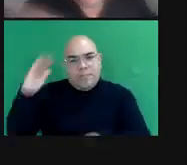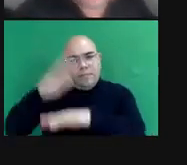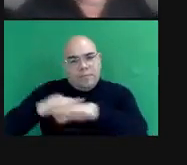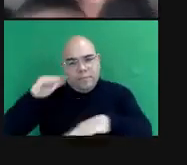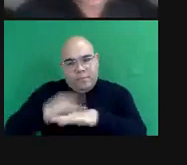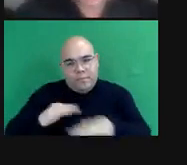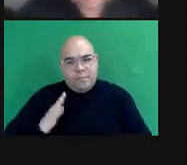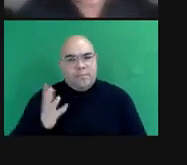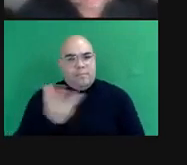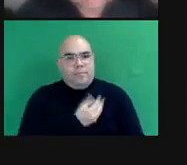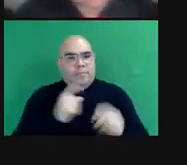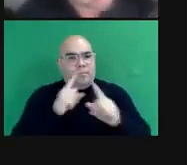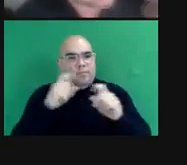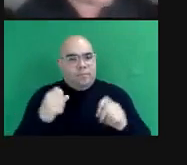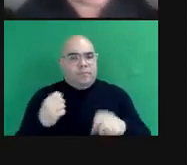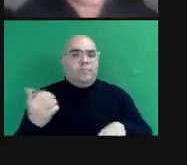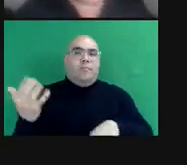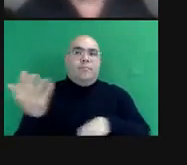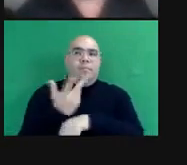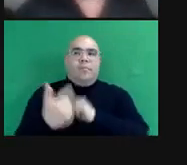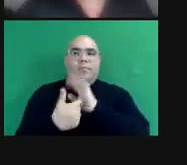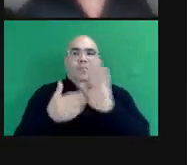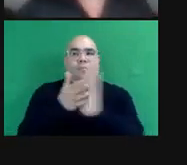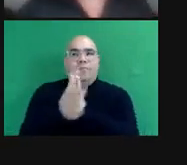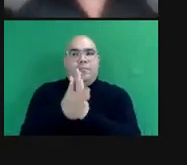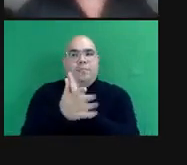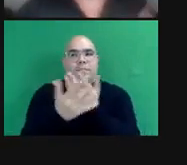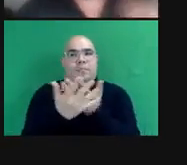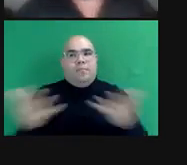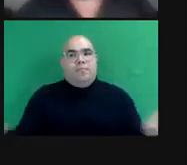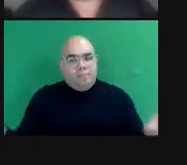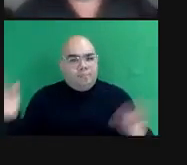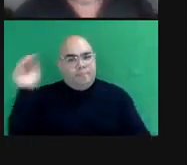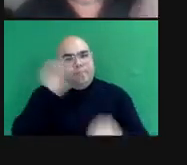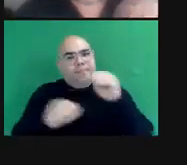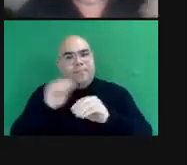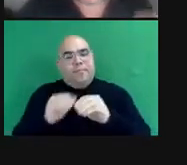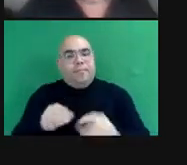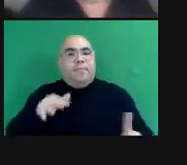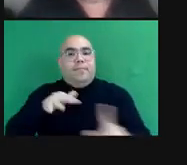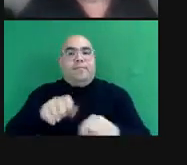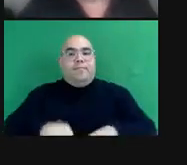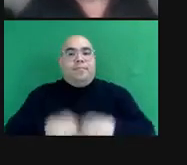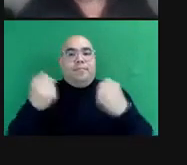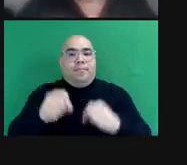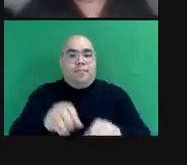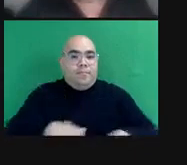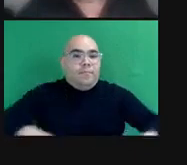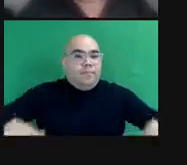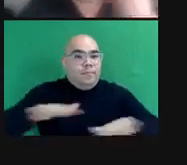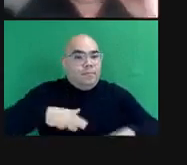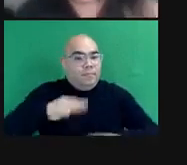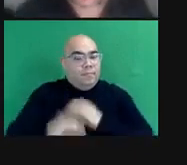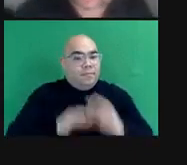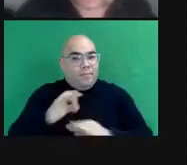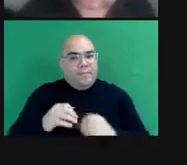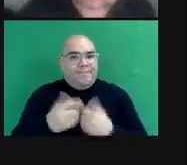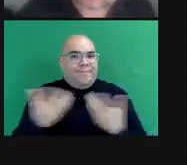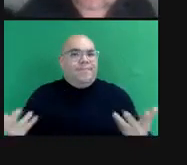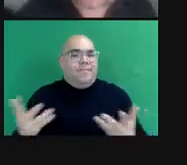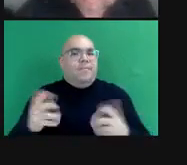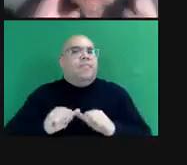nosotros, los artistas que alteramos esta cosa de las fachadas, de no alterar una superficie de conservación patrimonial. ¿Y cómo se